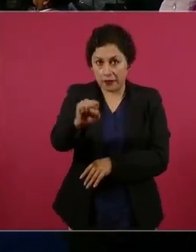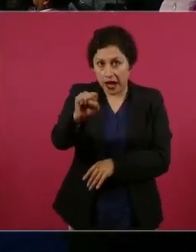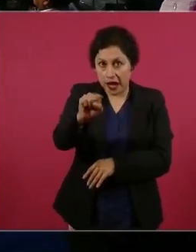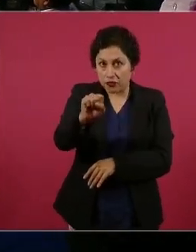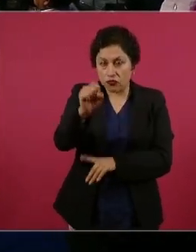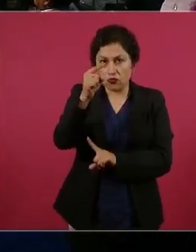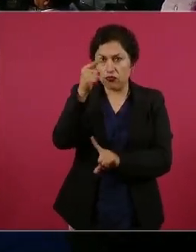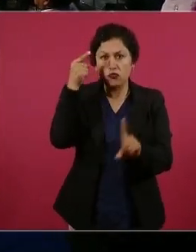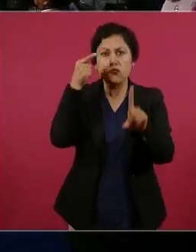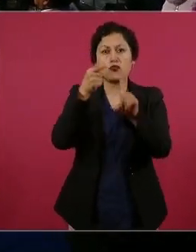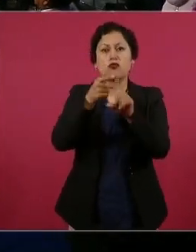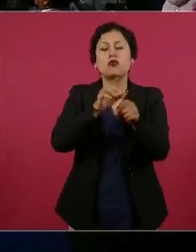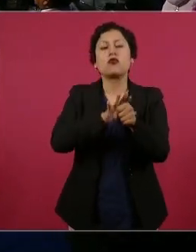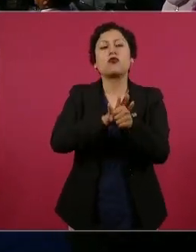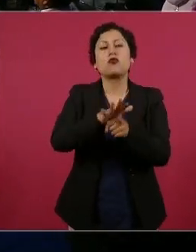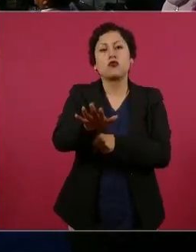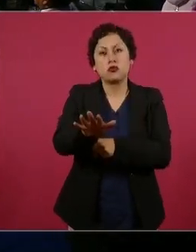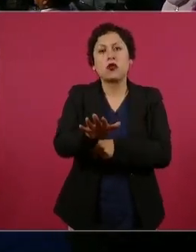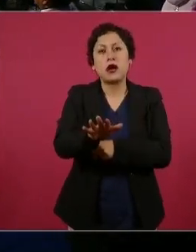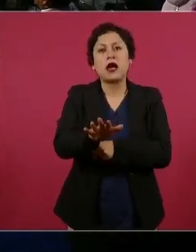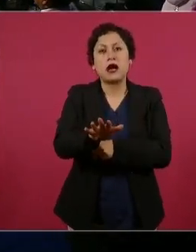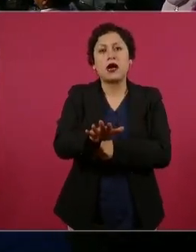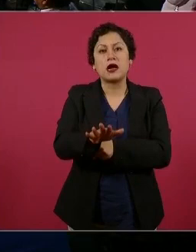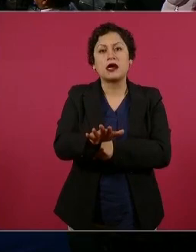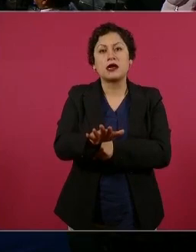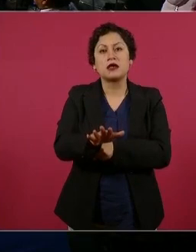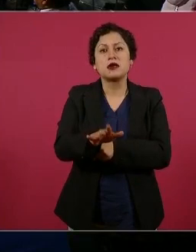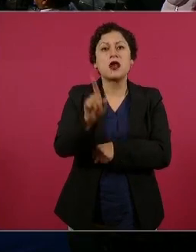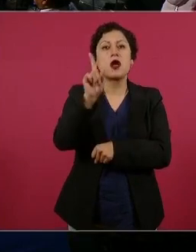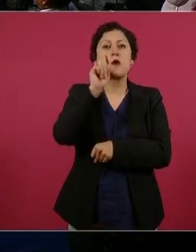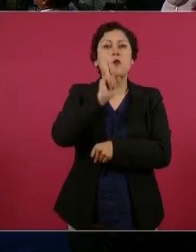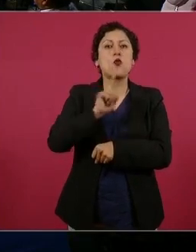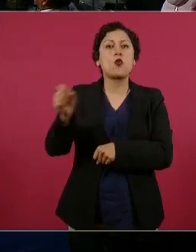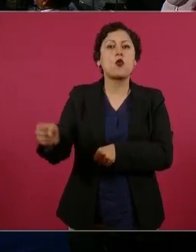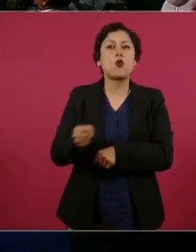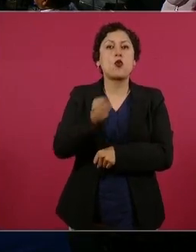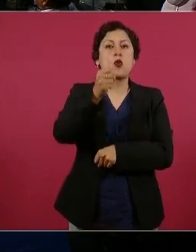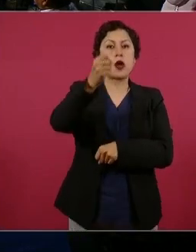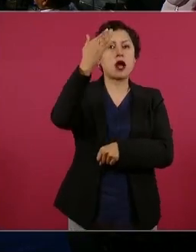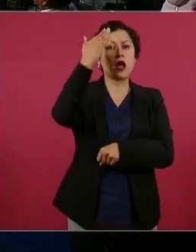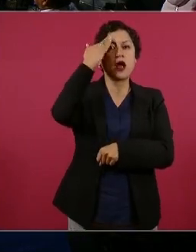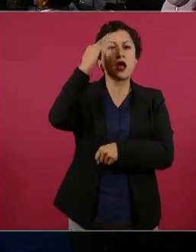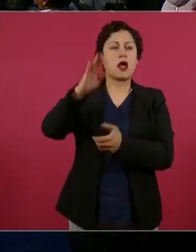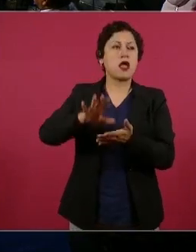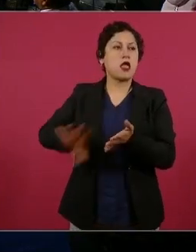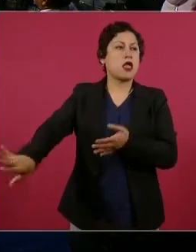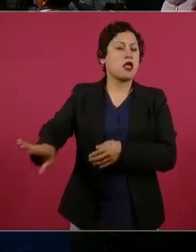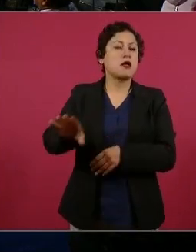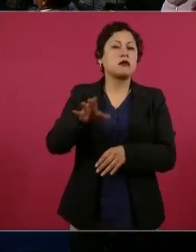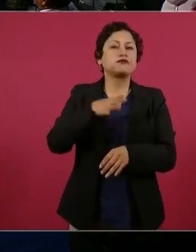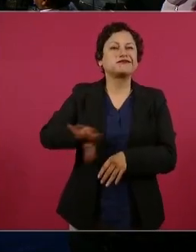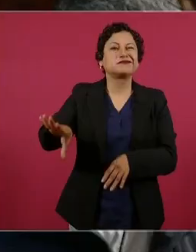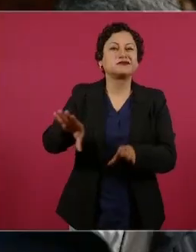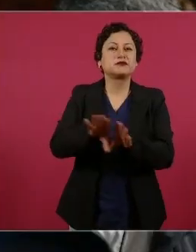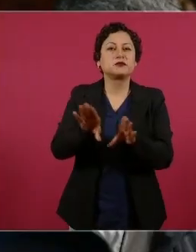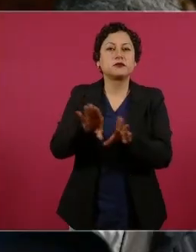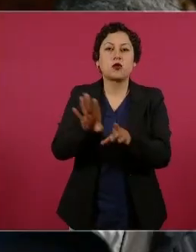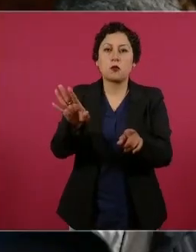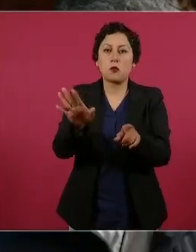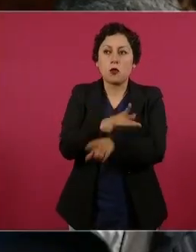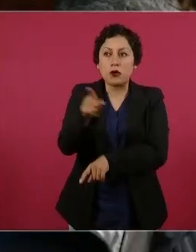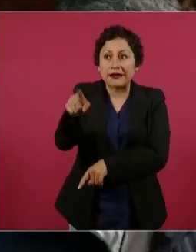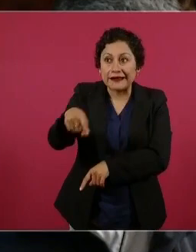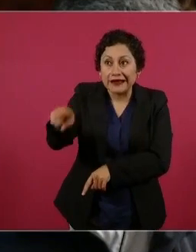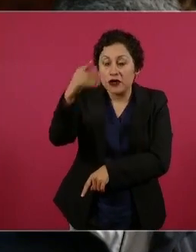impedir que llegue una mujer a la dirigencia, porque saben que usted y la presidenta